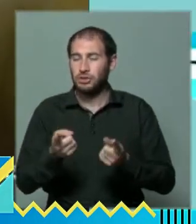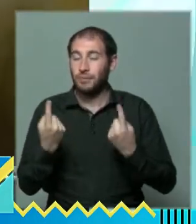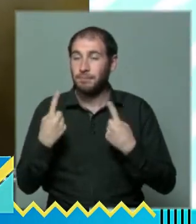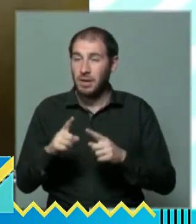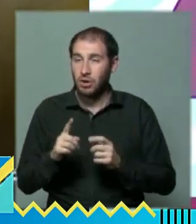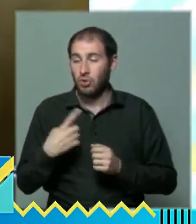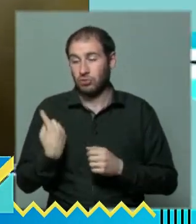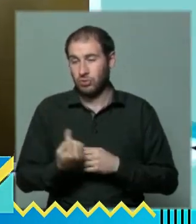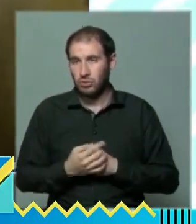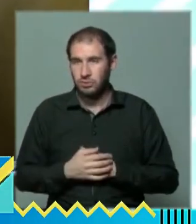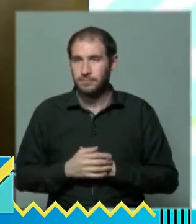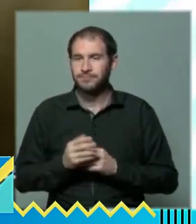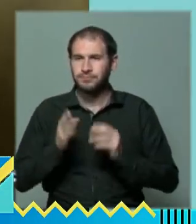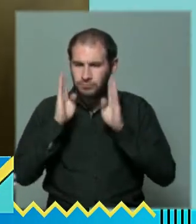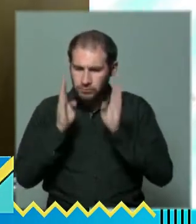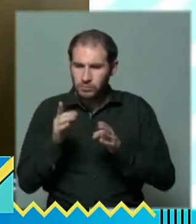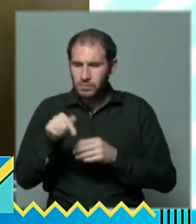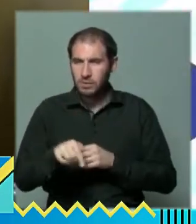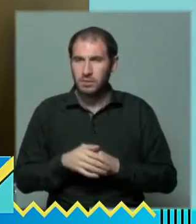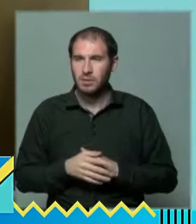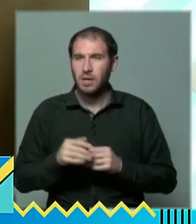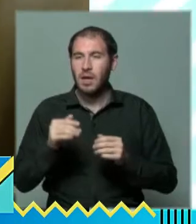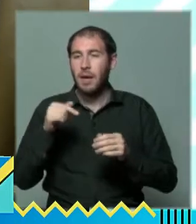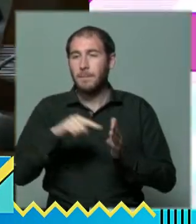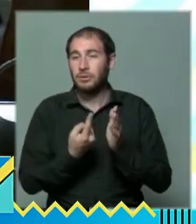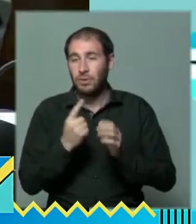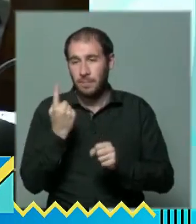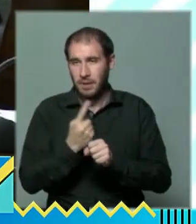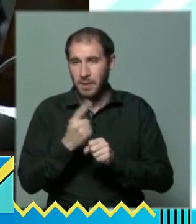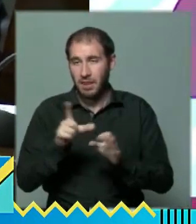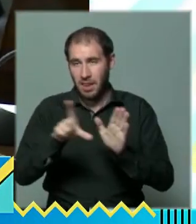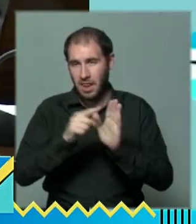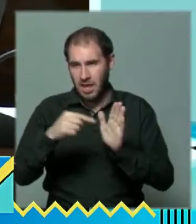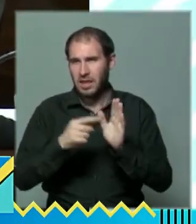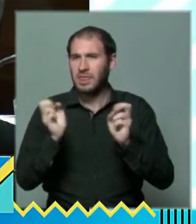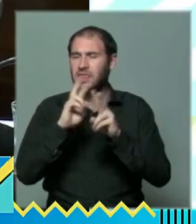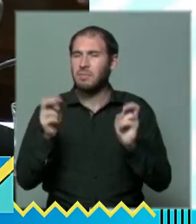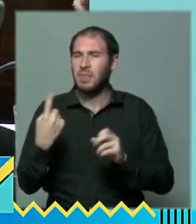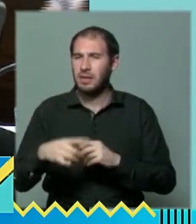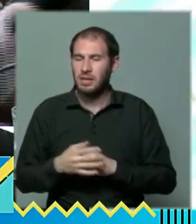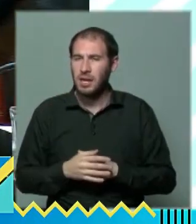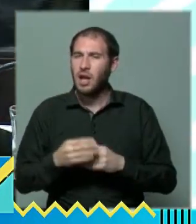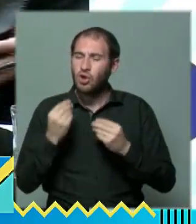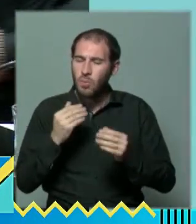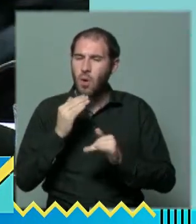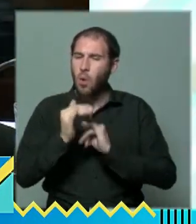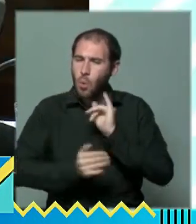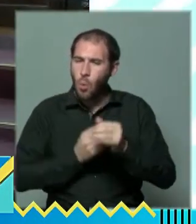bueno, nosotros hacíamos hincapié en este primer artículo que lleva esta ley, que tiene que ver con cómo se